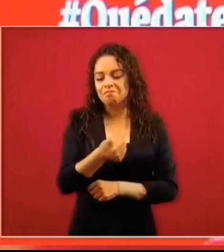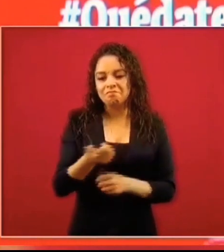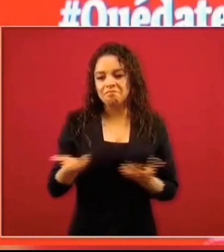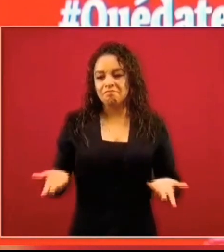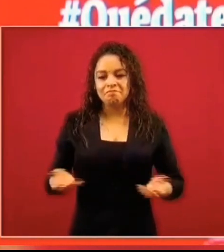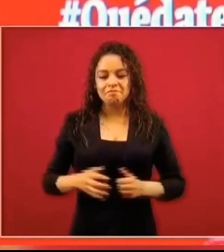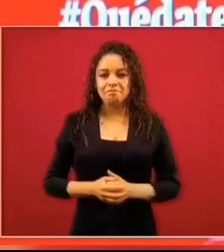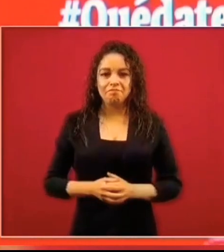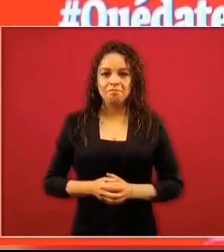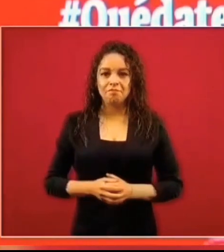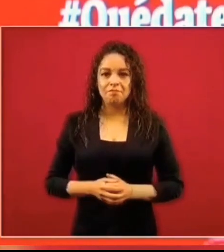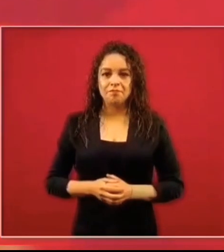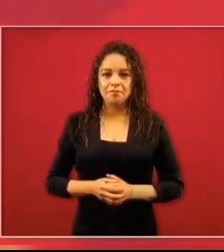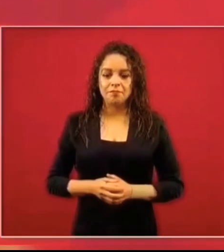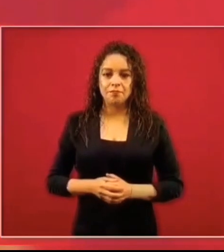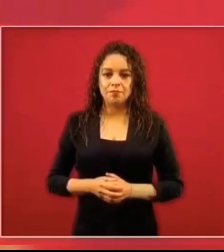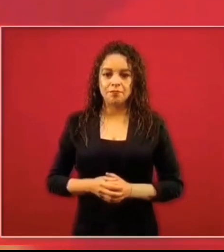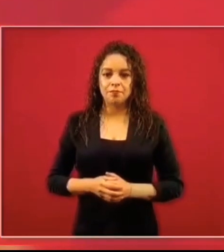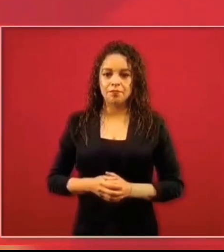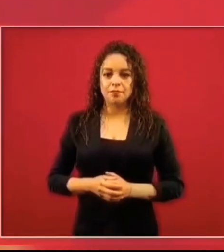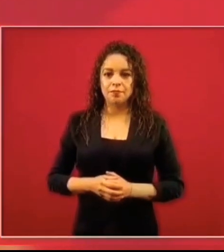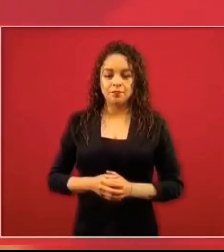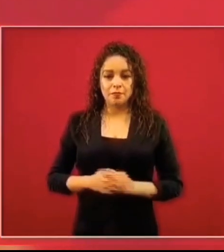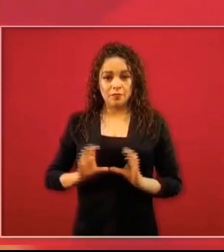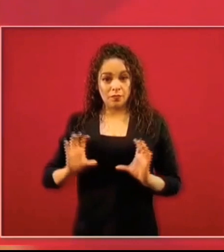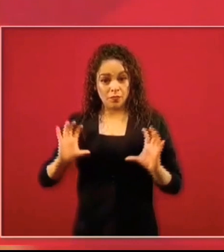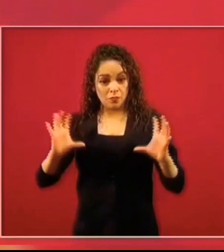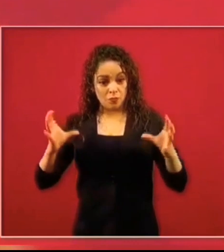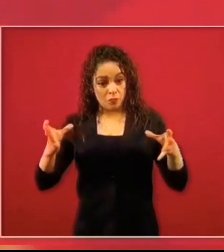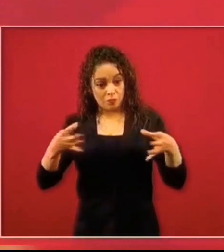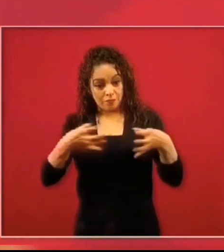Toda esta industria